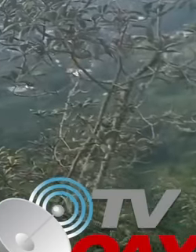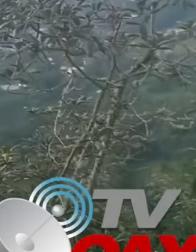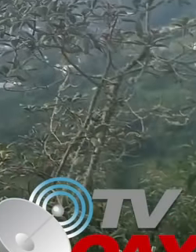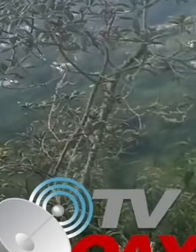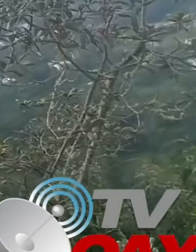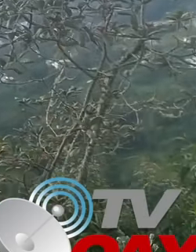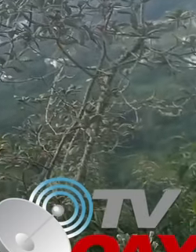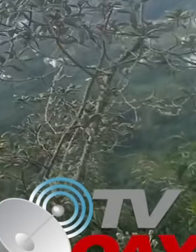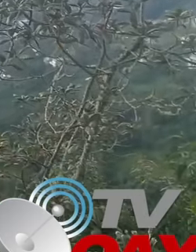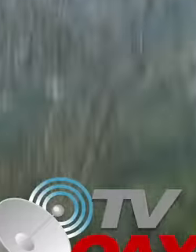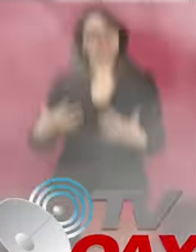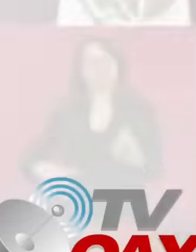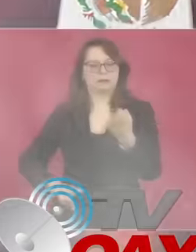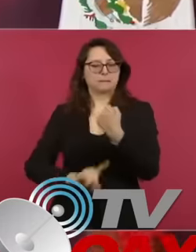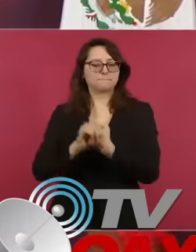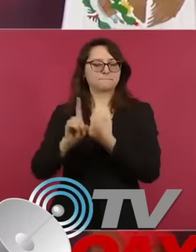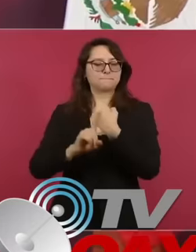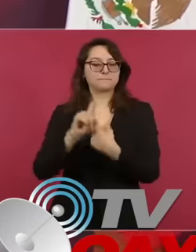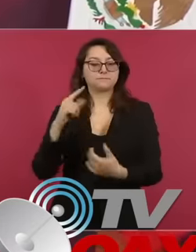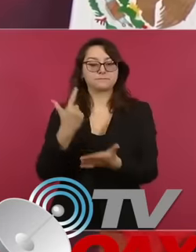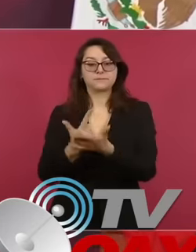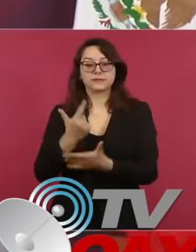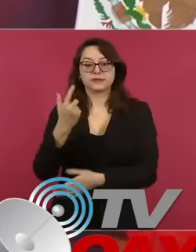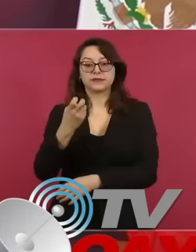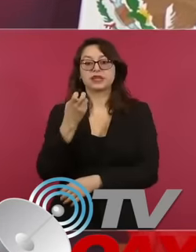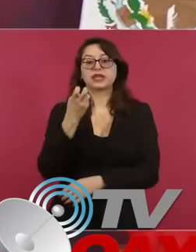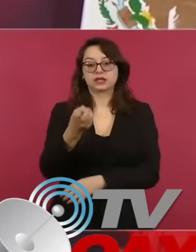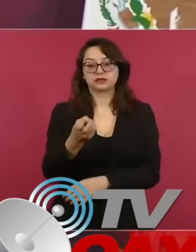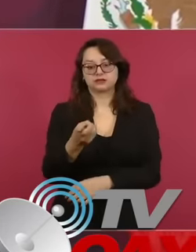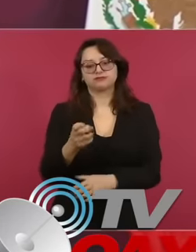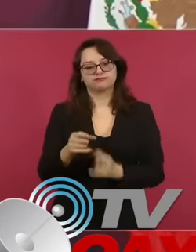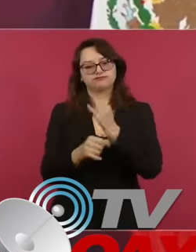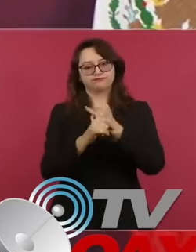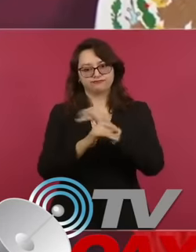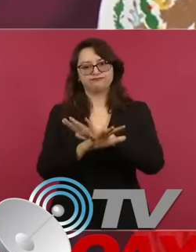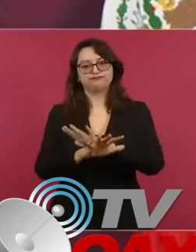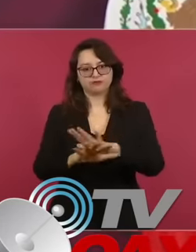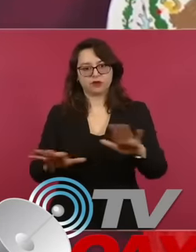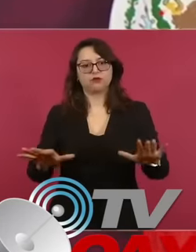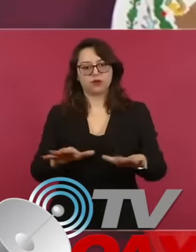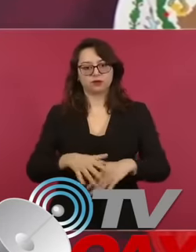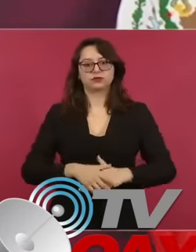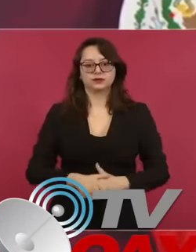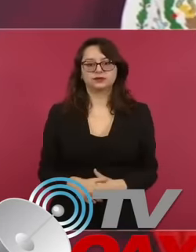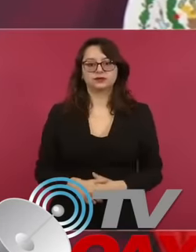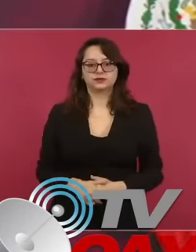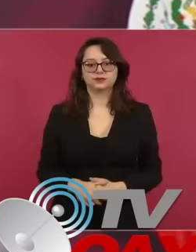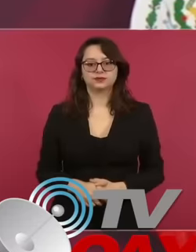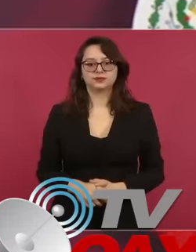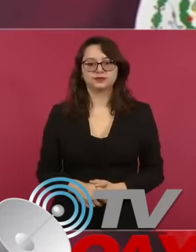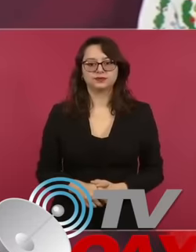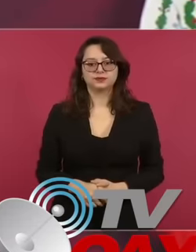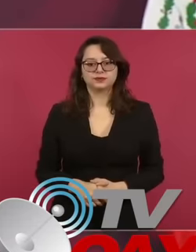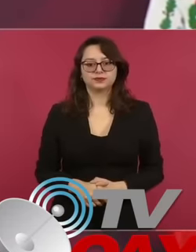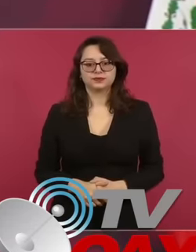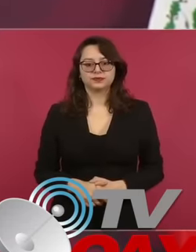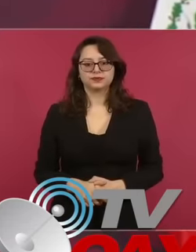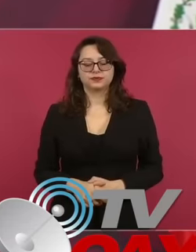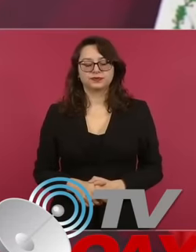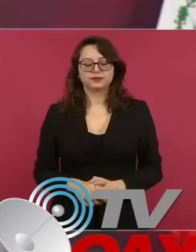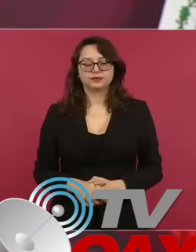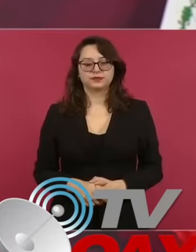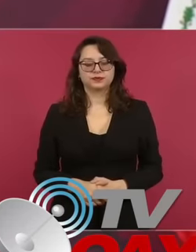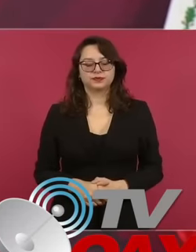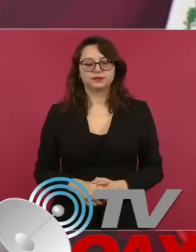a través de la conferencia mañanera se ha anunciado las rutas de las cuales la